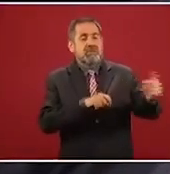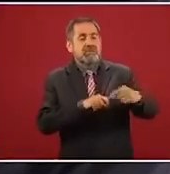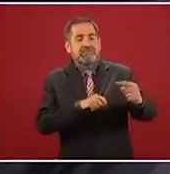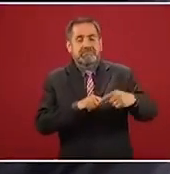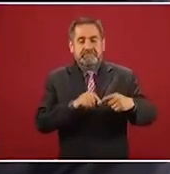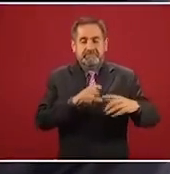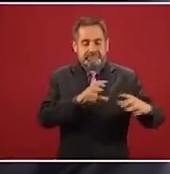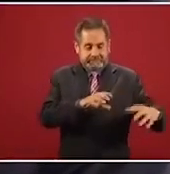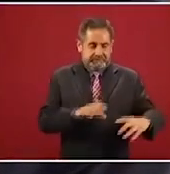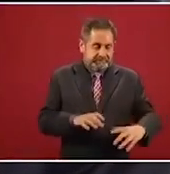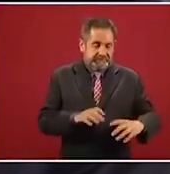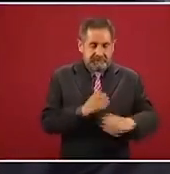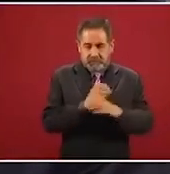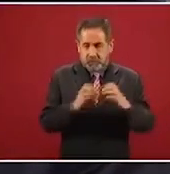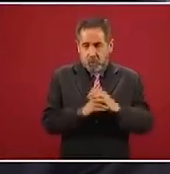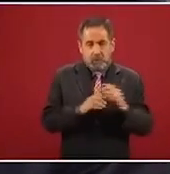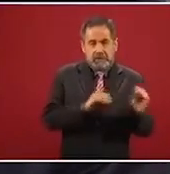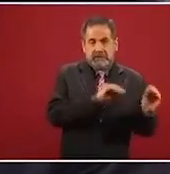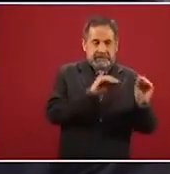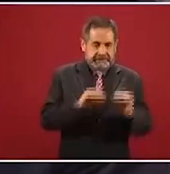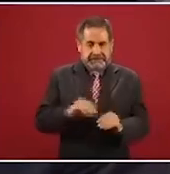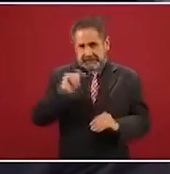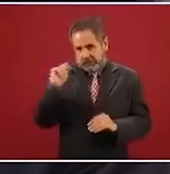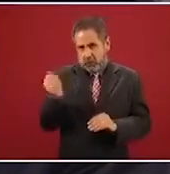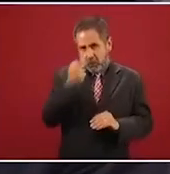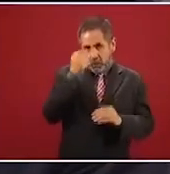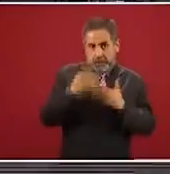este tipo de tecnología,